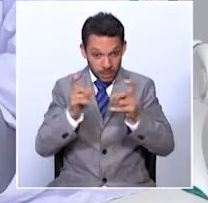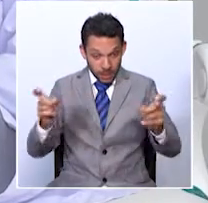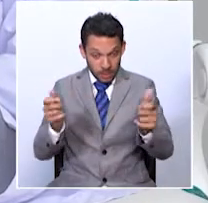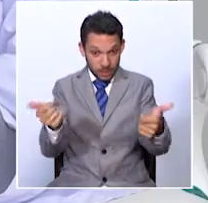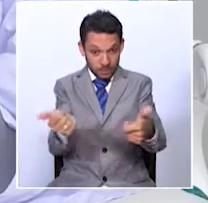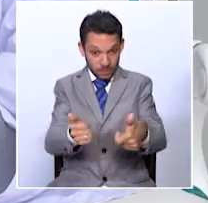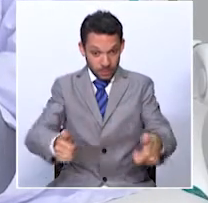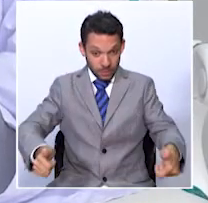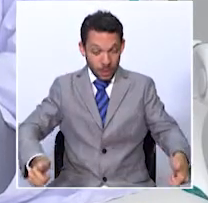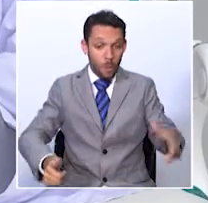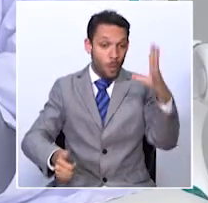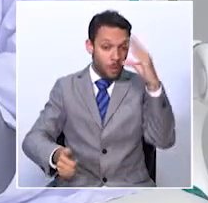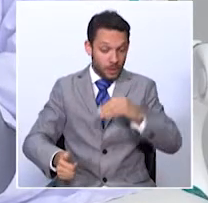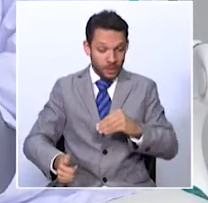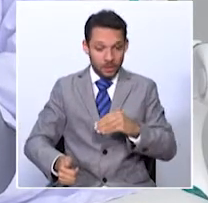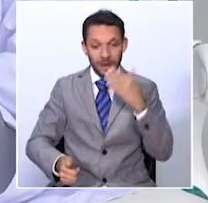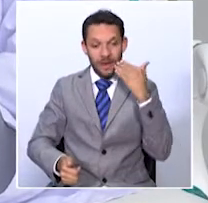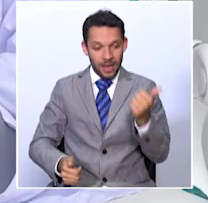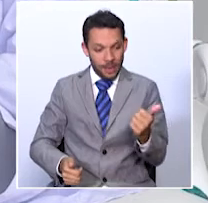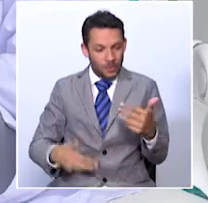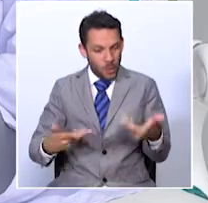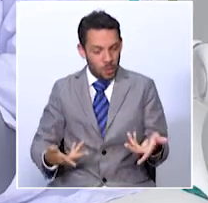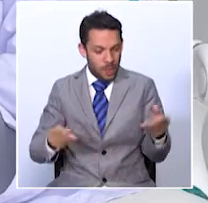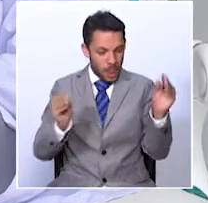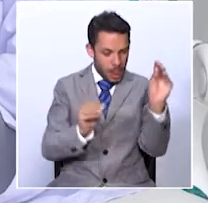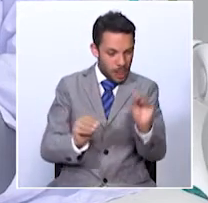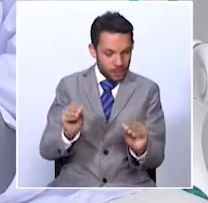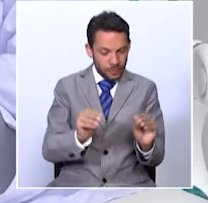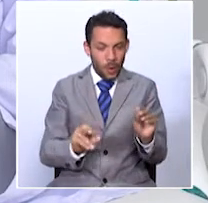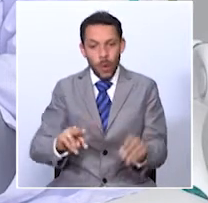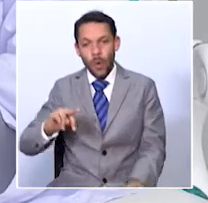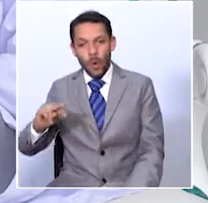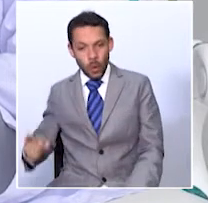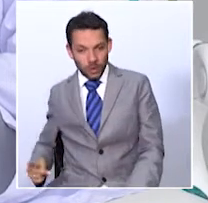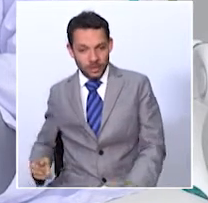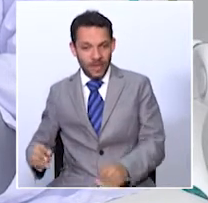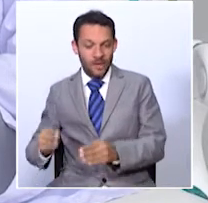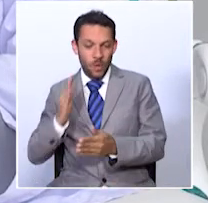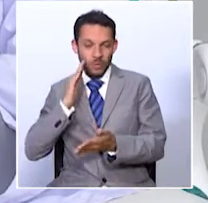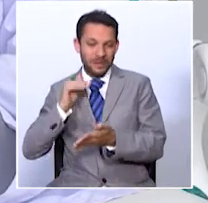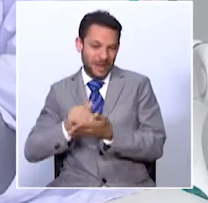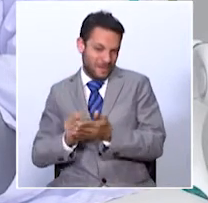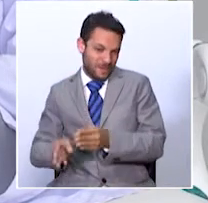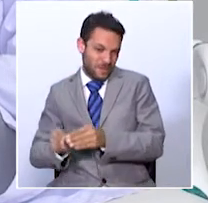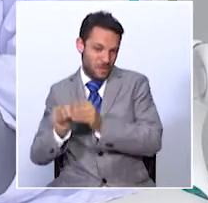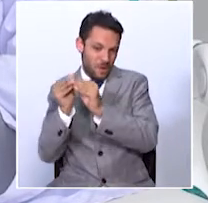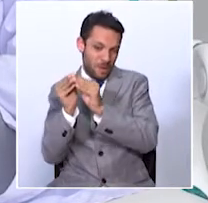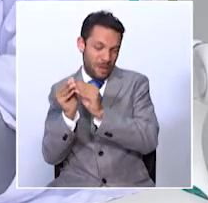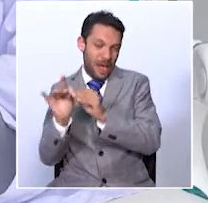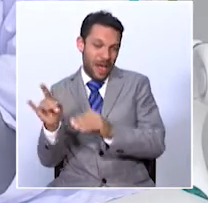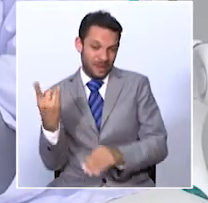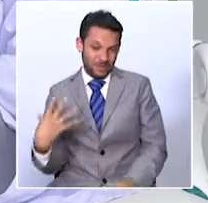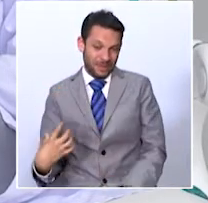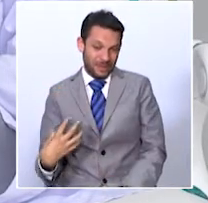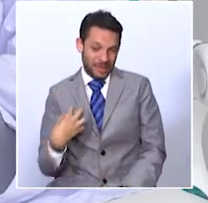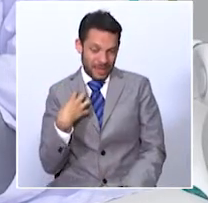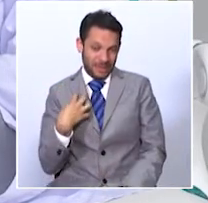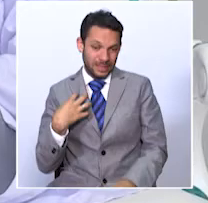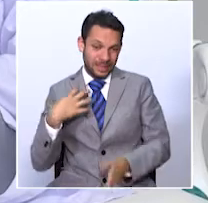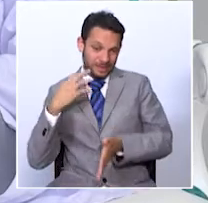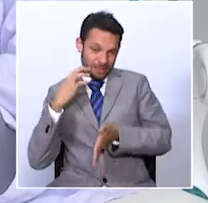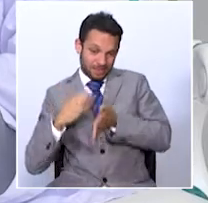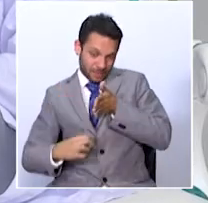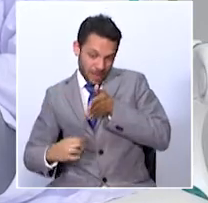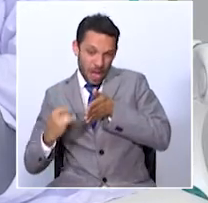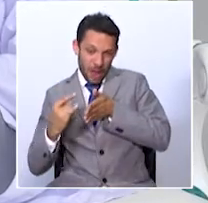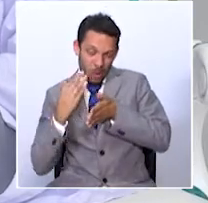que estética. Ya en otro programa hablaremos de la reconstructiva, que es una de las grandes especialidades que tiene la doctora Colombia en trauma y